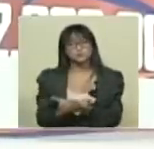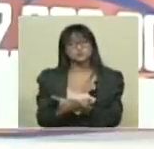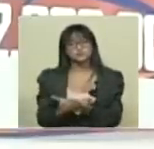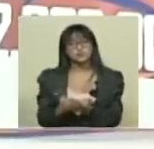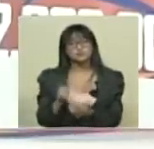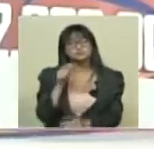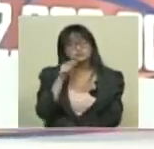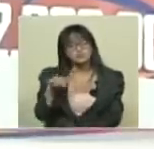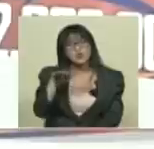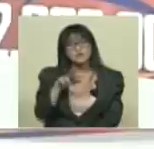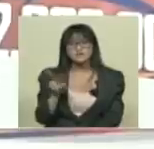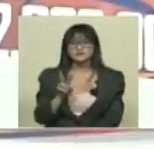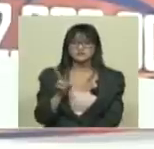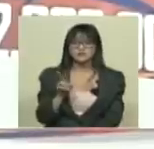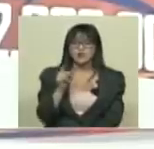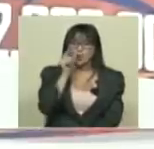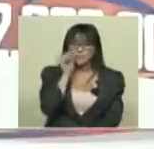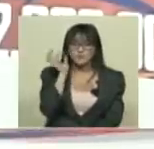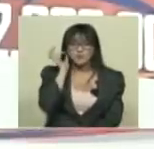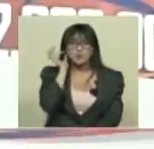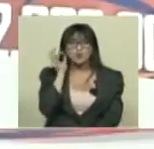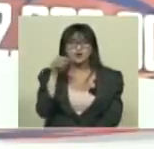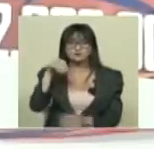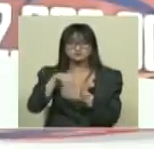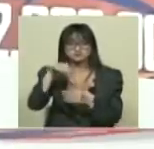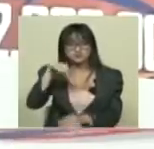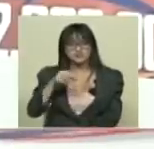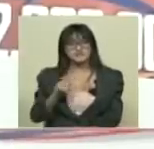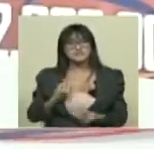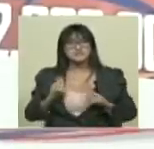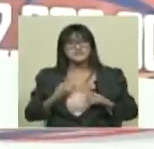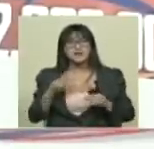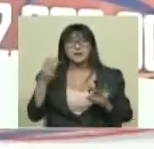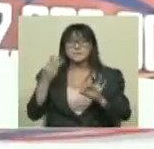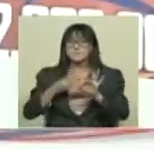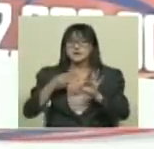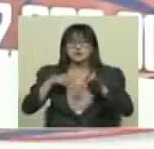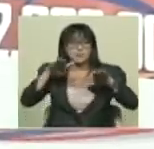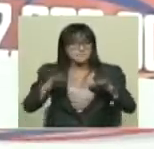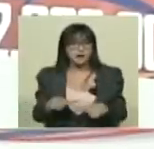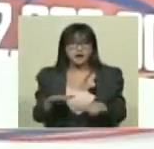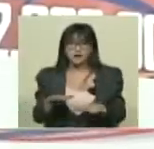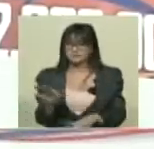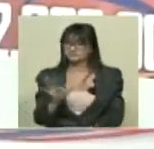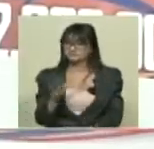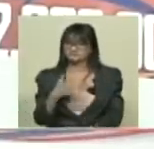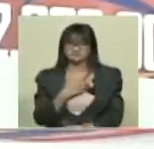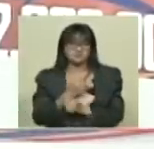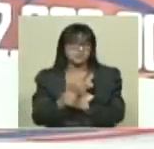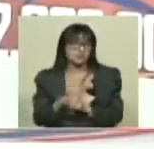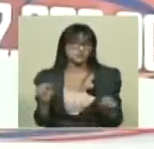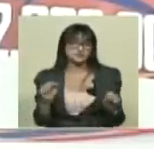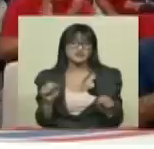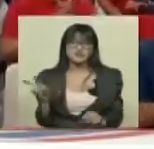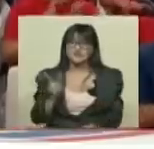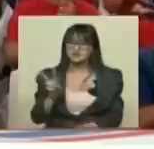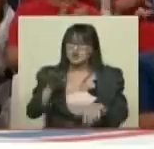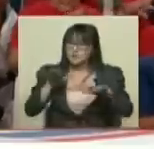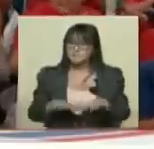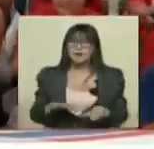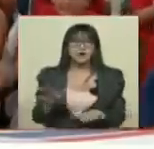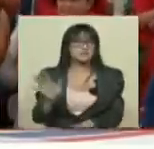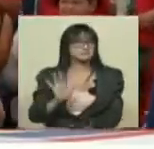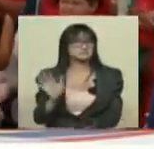venezolano, hombres y mujeres de mi patria, al Petro no lo para nadie, a Venezuela no lo para